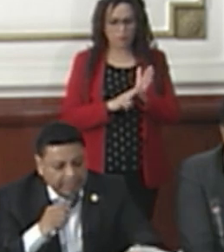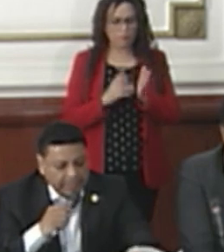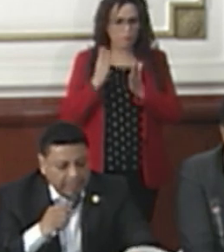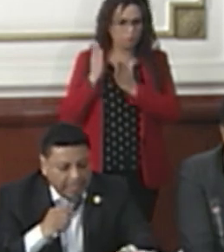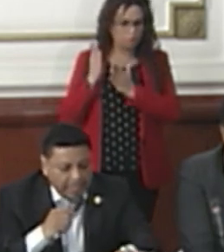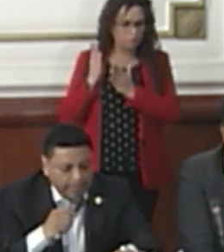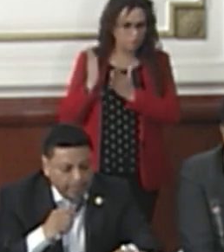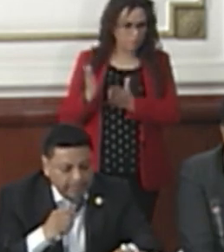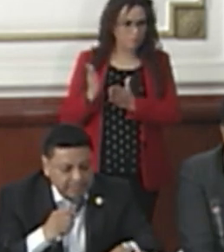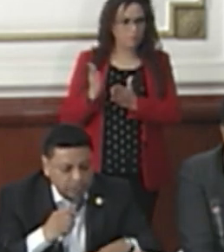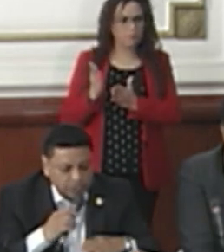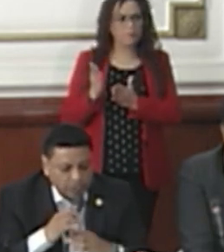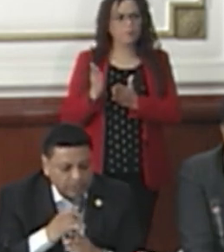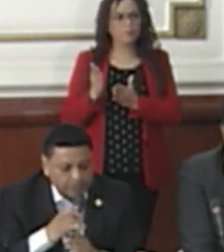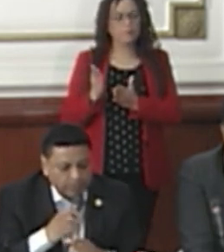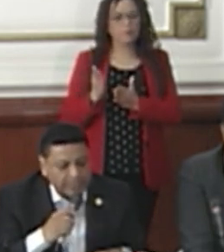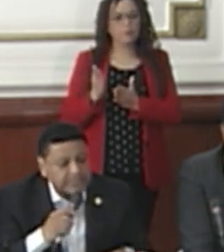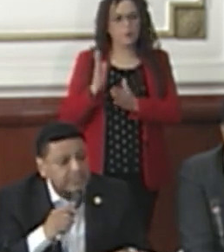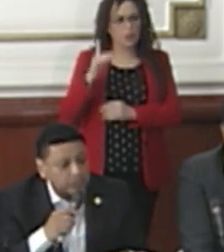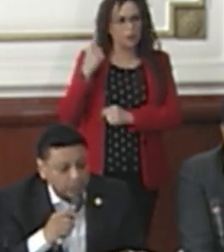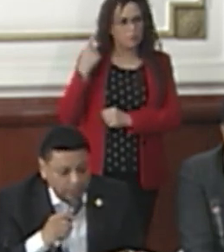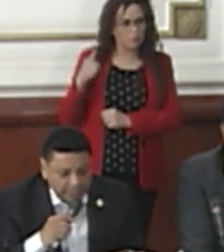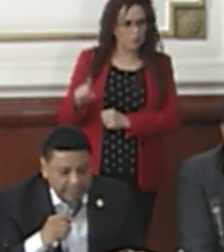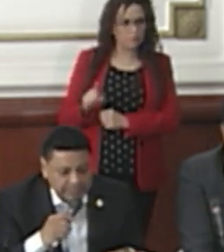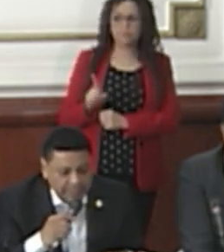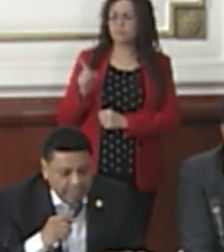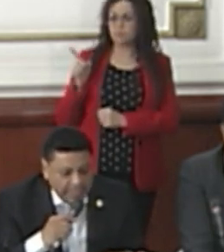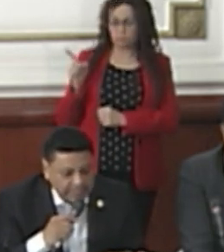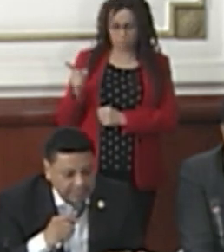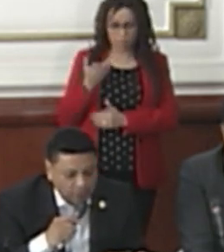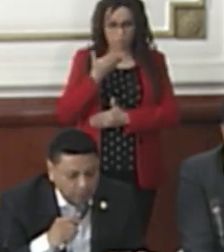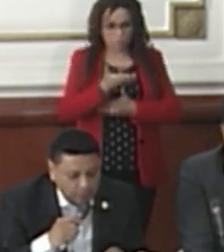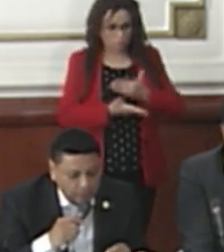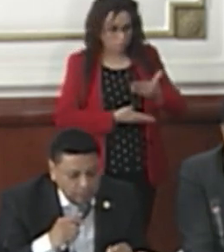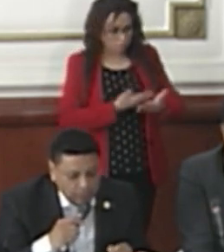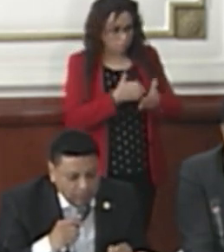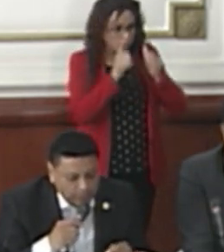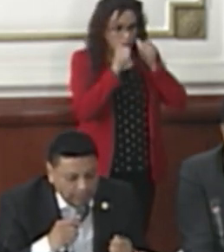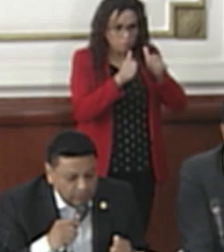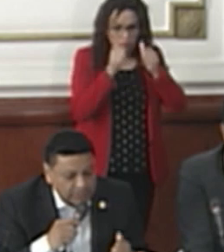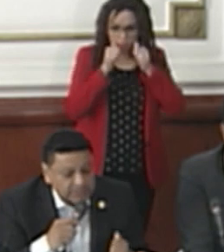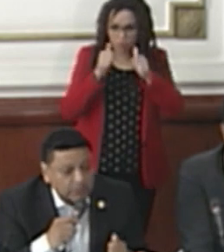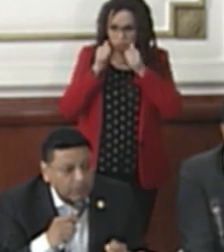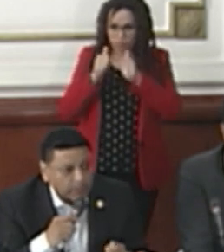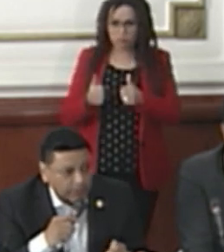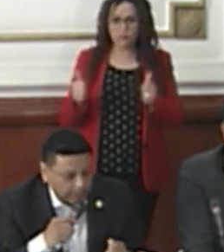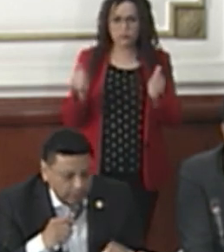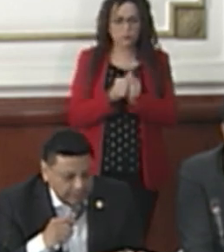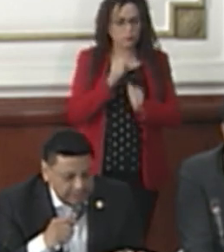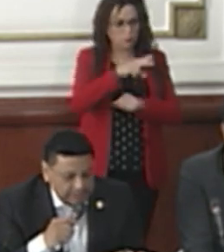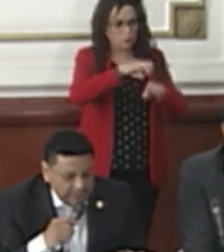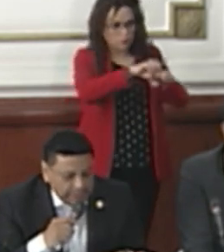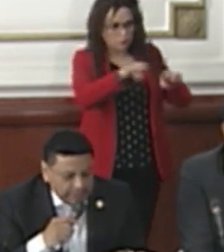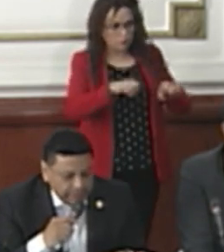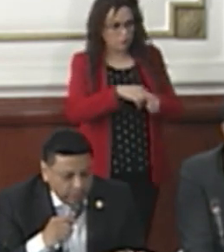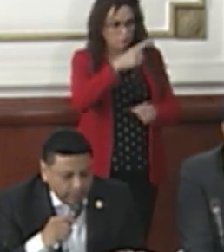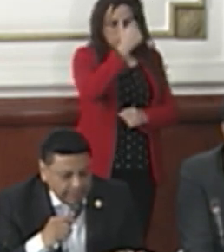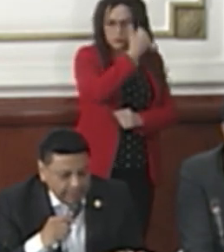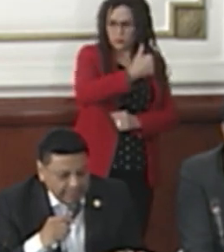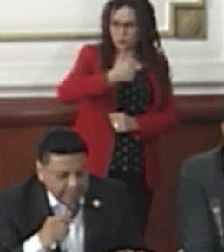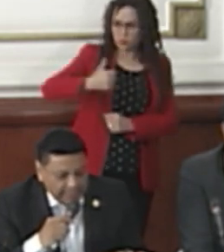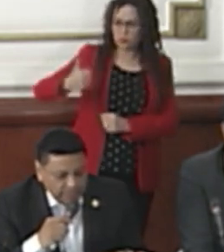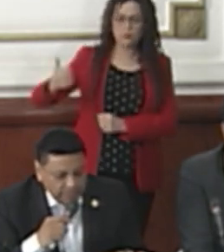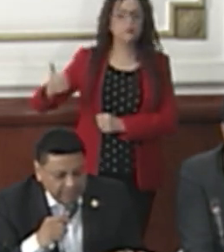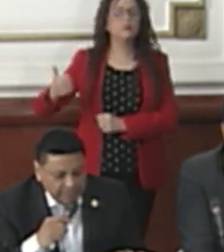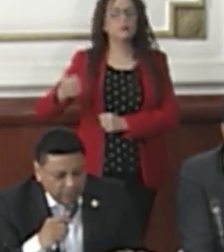tiene la instrucción de ponerse a sus órdenes, así como sus colaboradores y colaboradores, de informarse